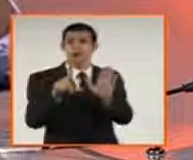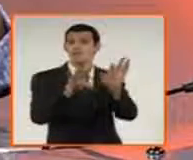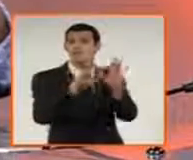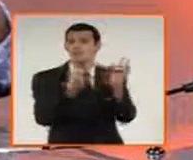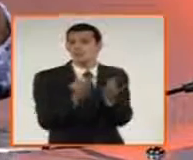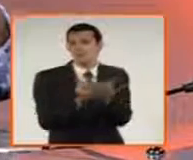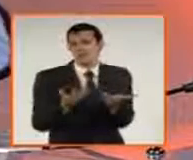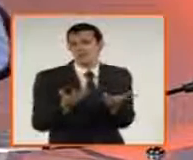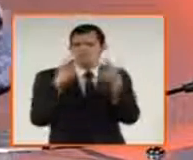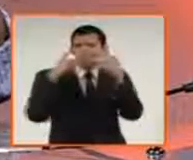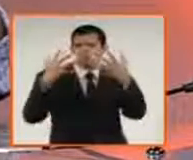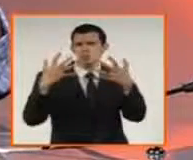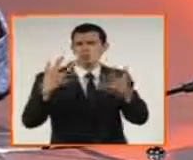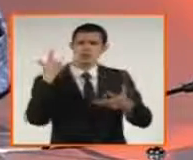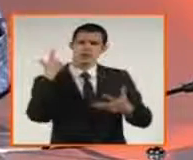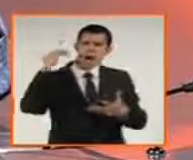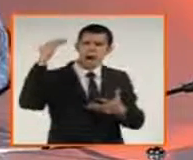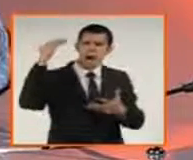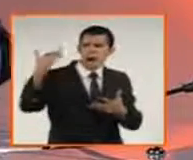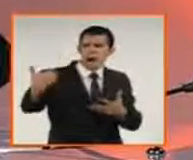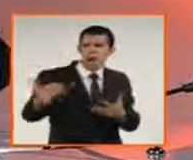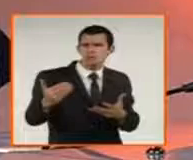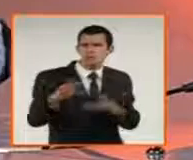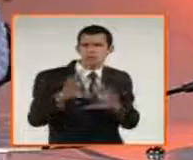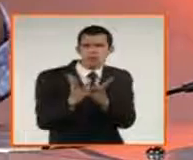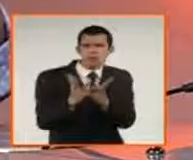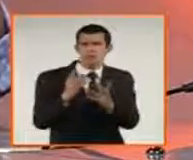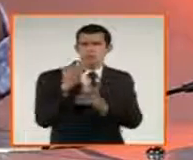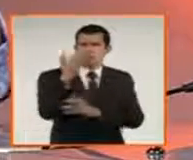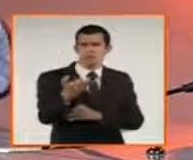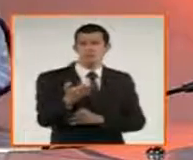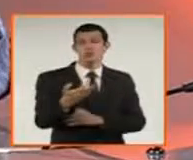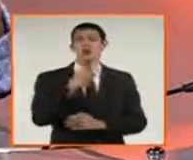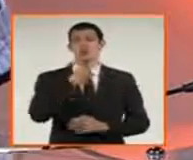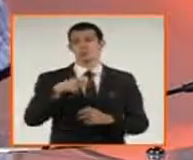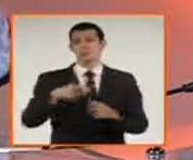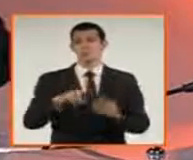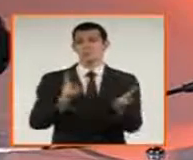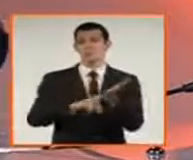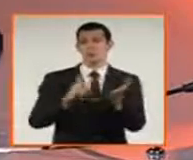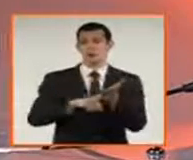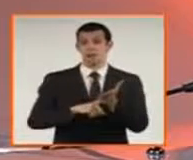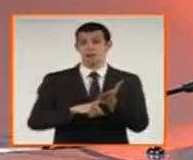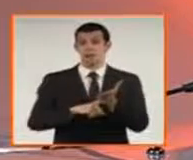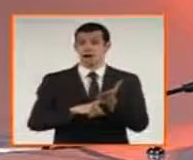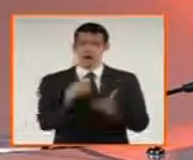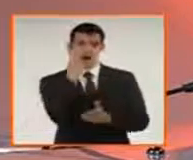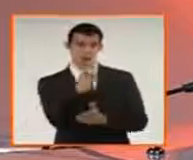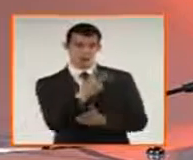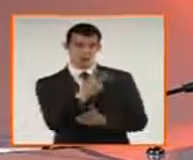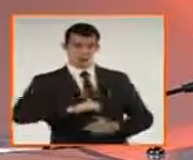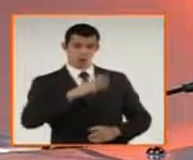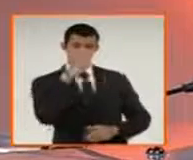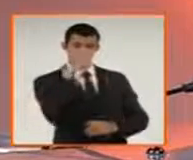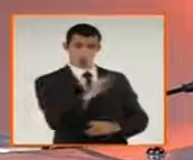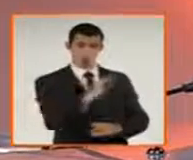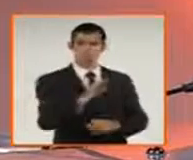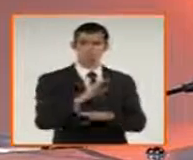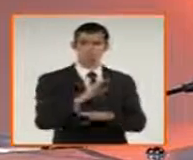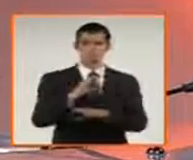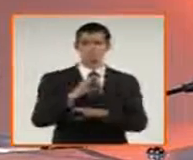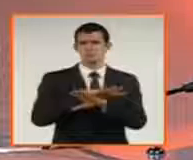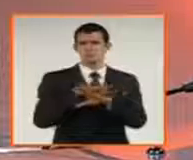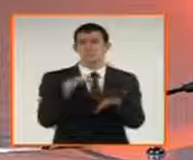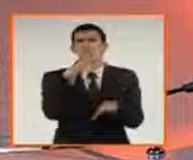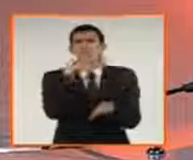un padre que no dio alimento oportuno y debido a sus hijos no tiene derecho luego a reclamar cuando sea una